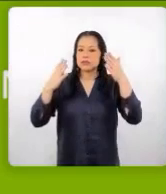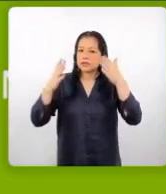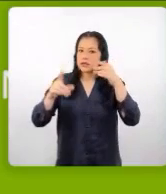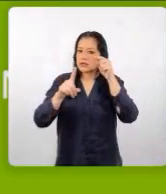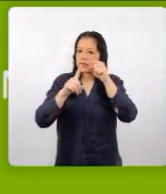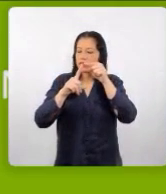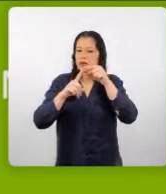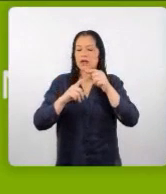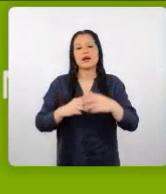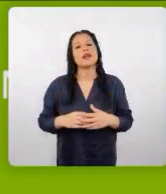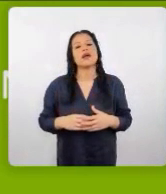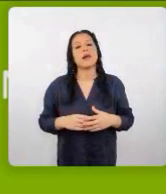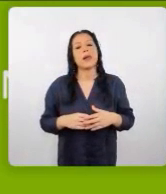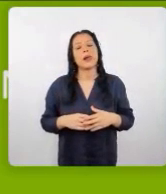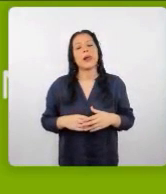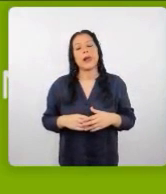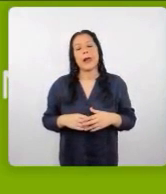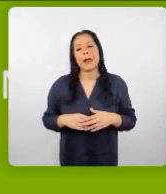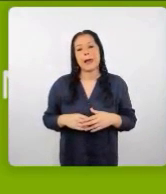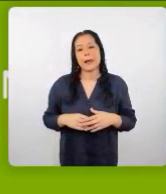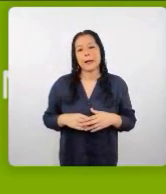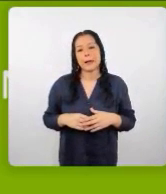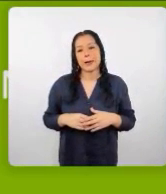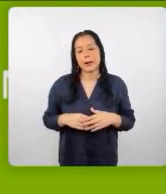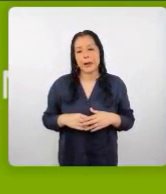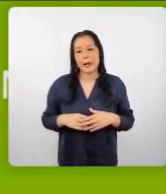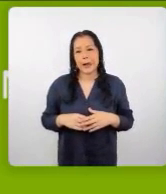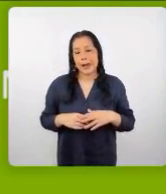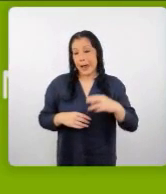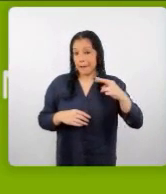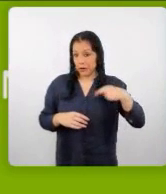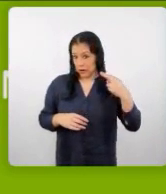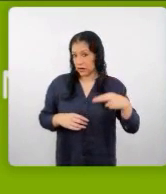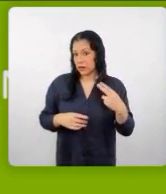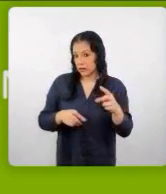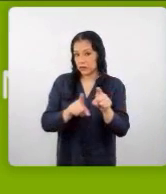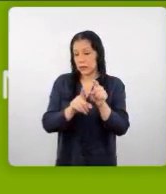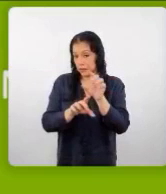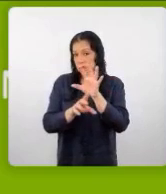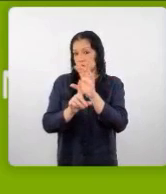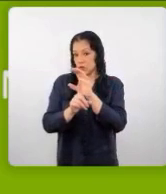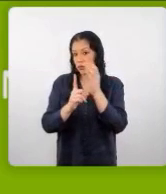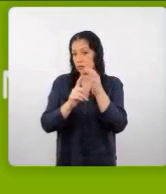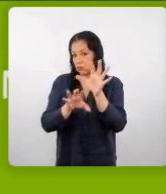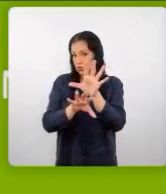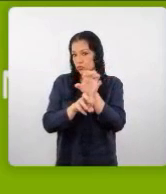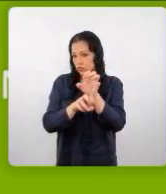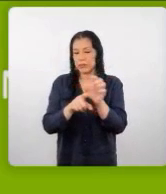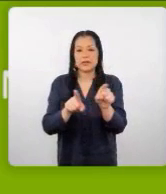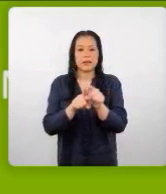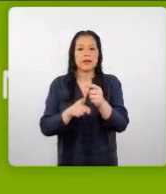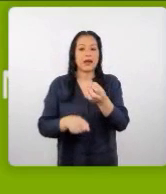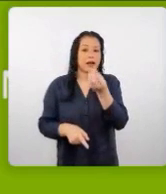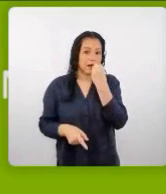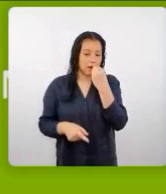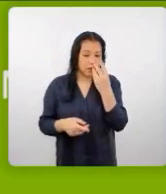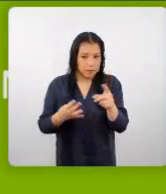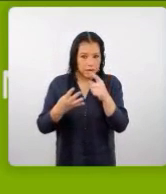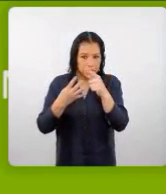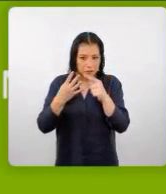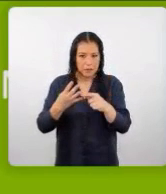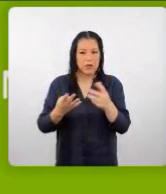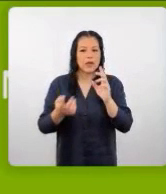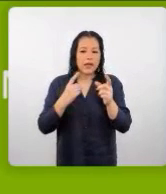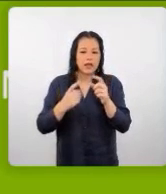tema, por diferentes, o por la religión, lo gastronómico. Entonces, ven mucho